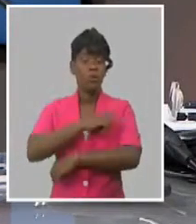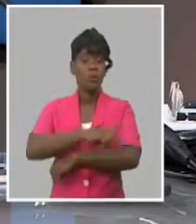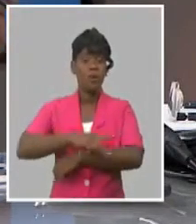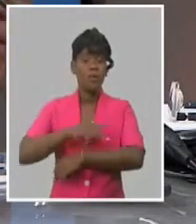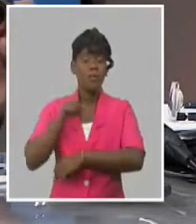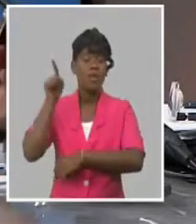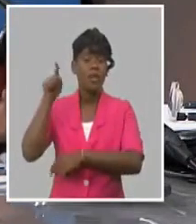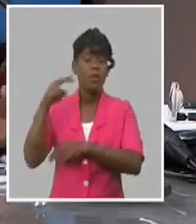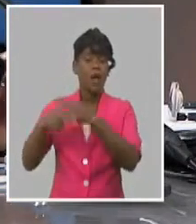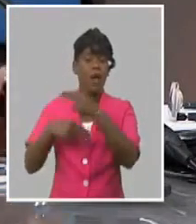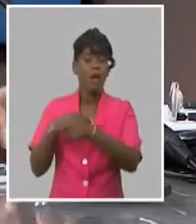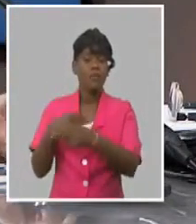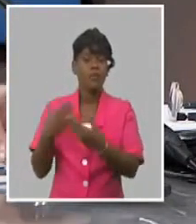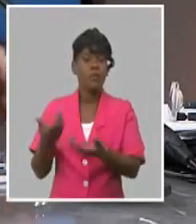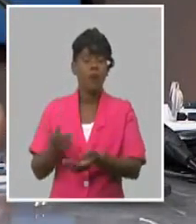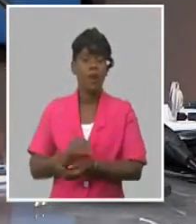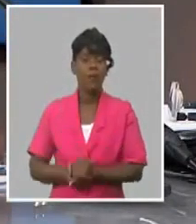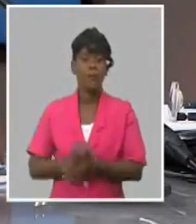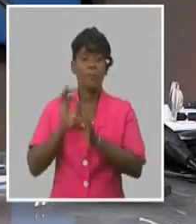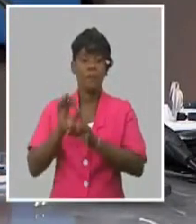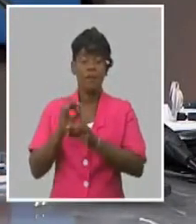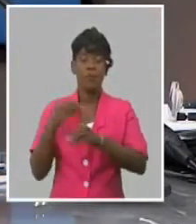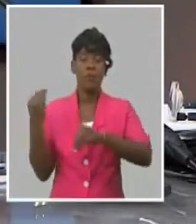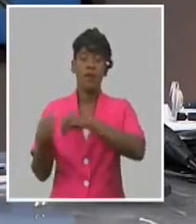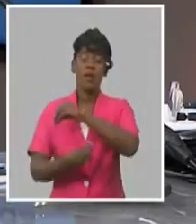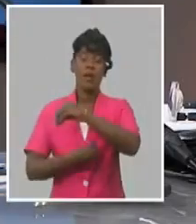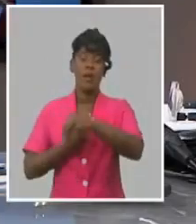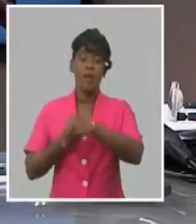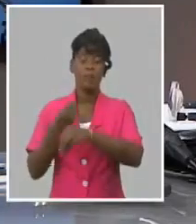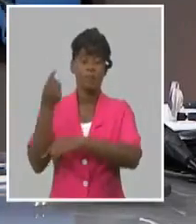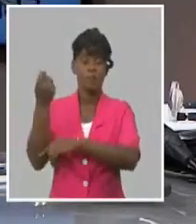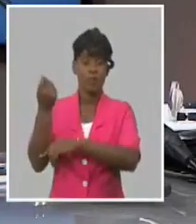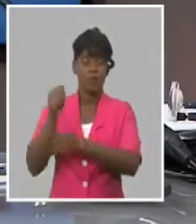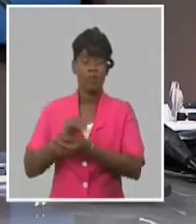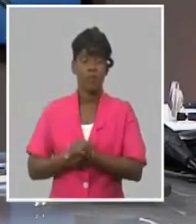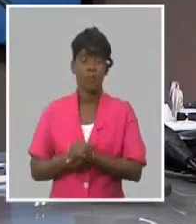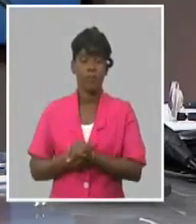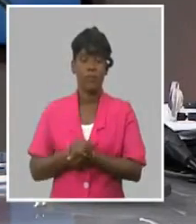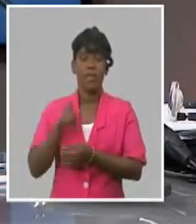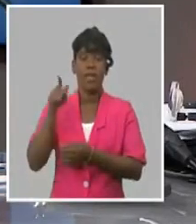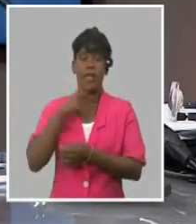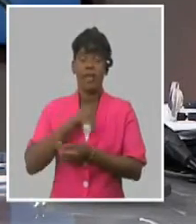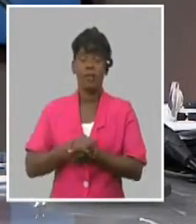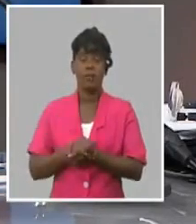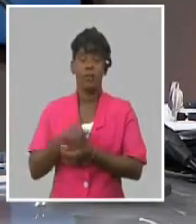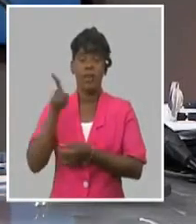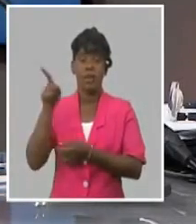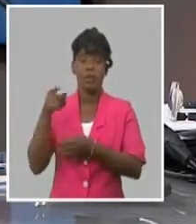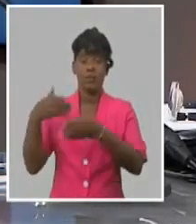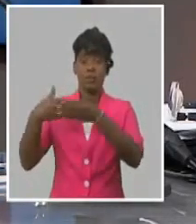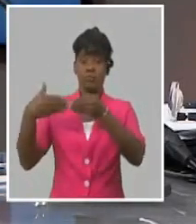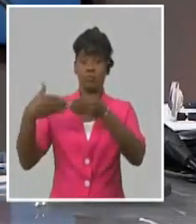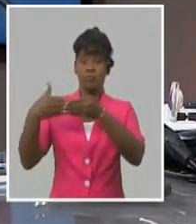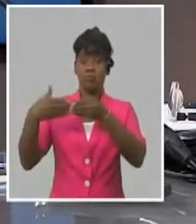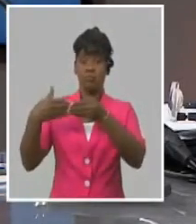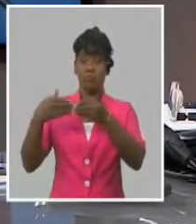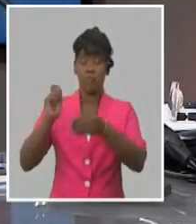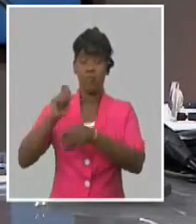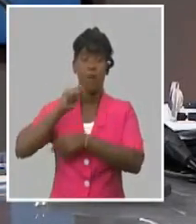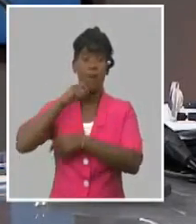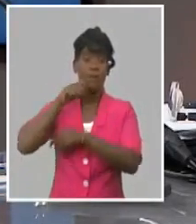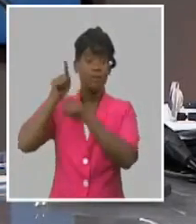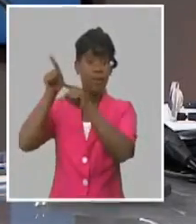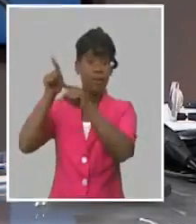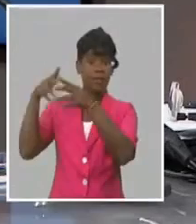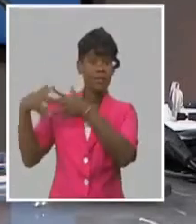que establecen un tipo de cambio. Un tipo de cambio no es más que el valor de las divisas internacionales expresadas